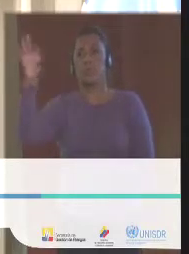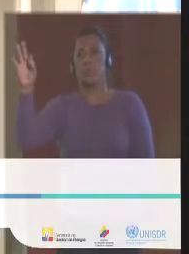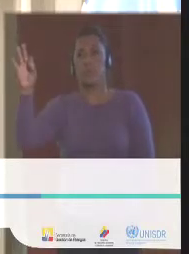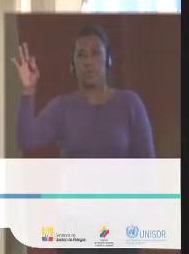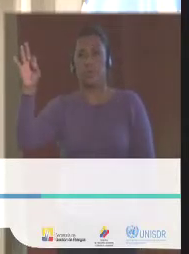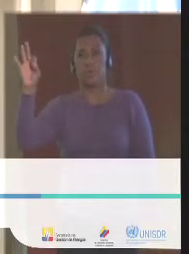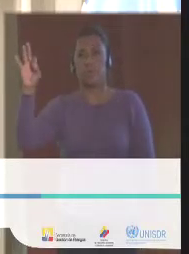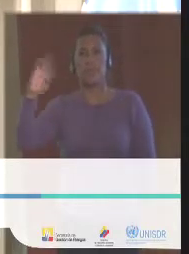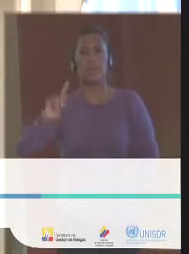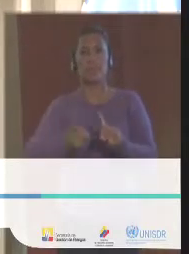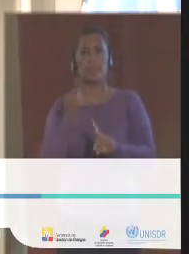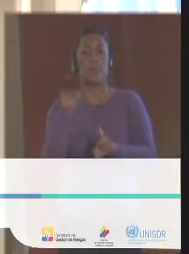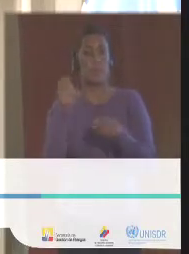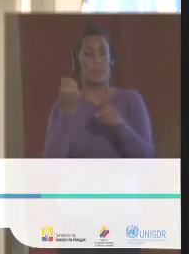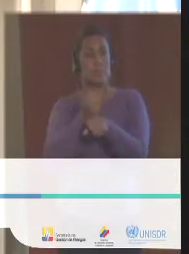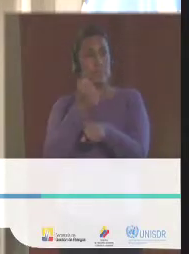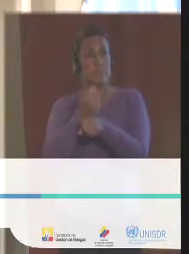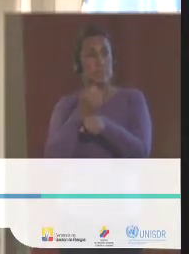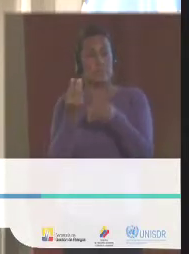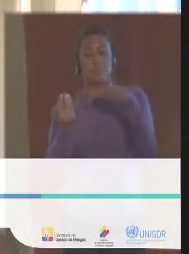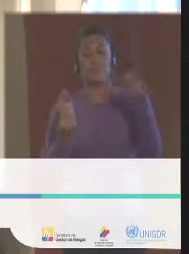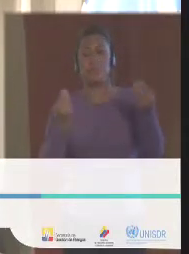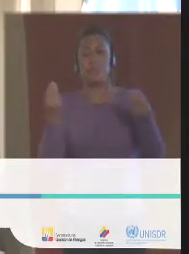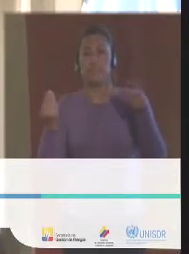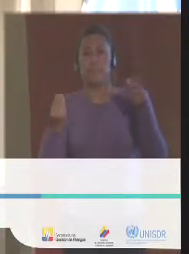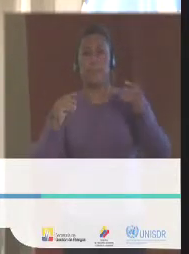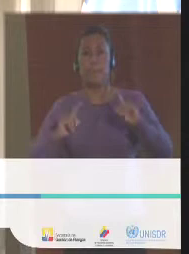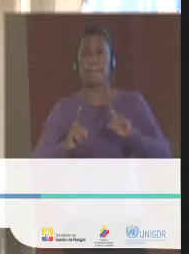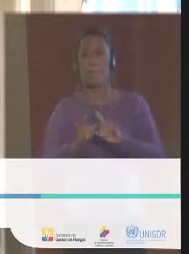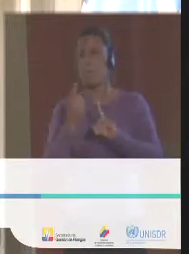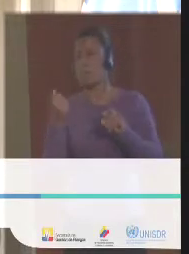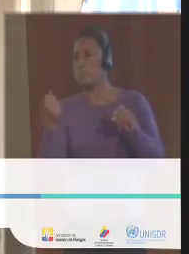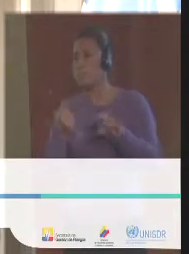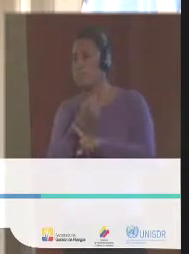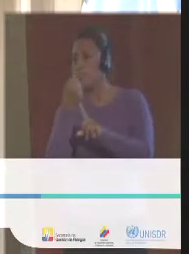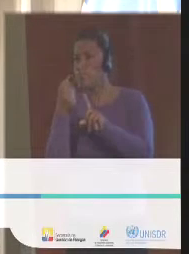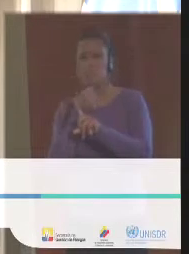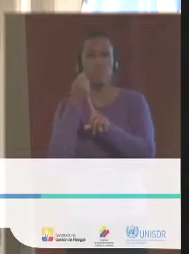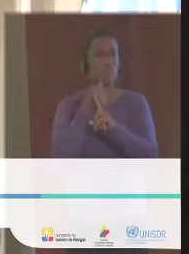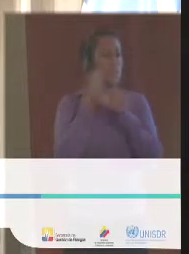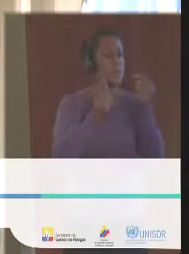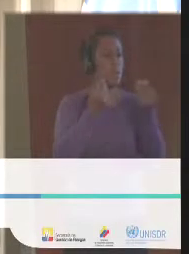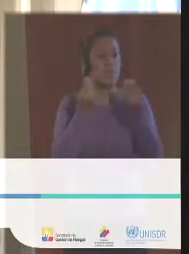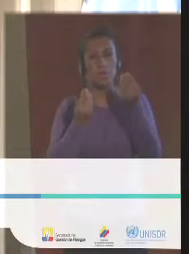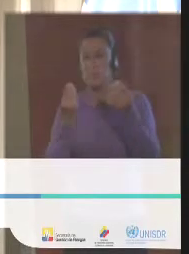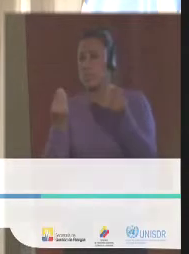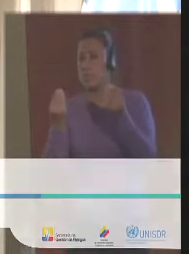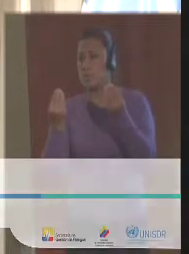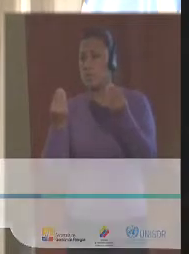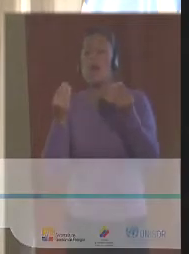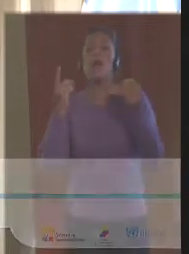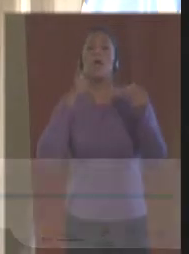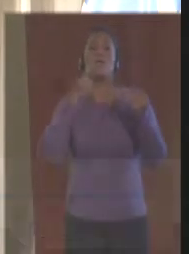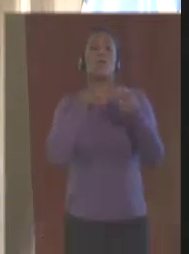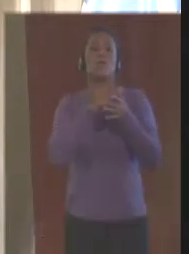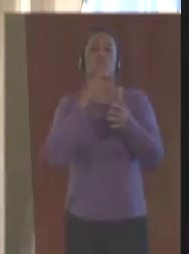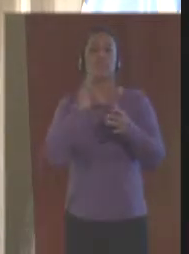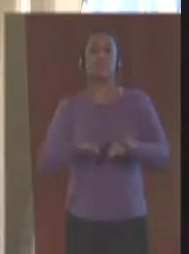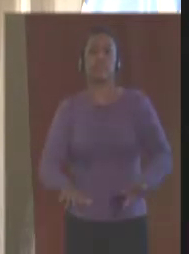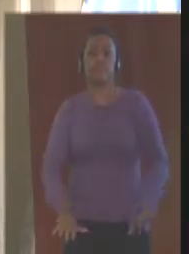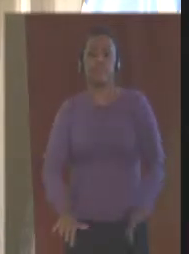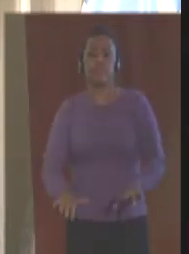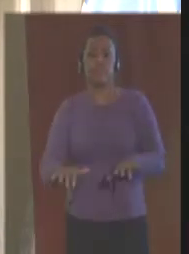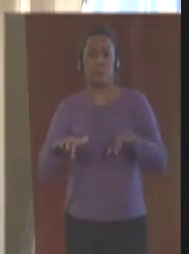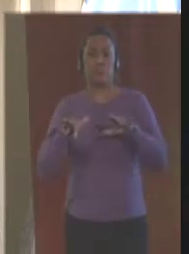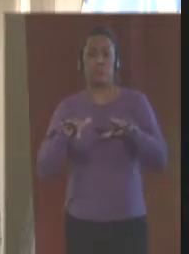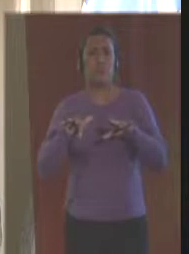y una de mis primeras acciones fue combatir o buscar remediar una inundación importante que